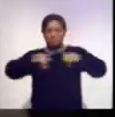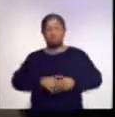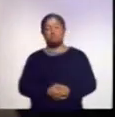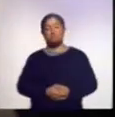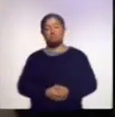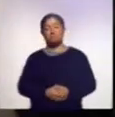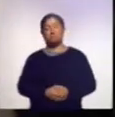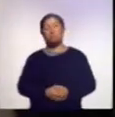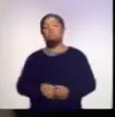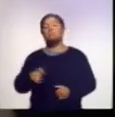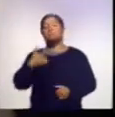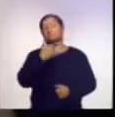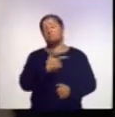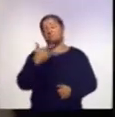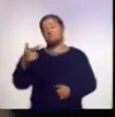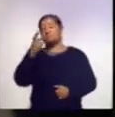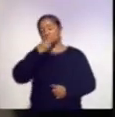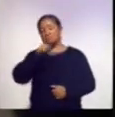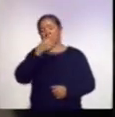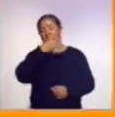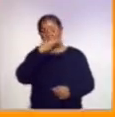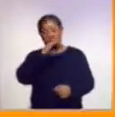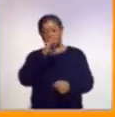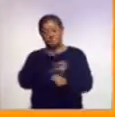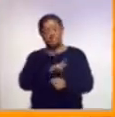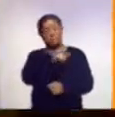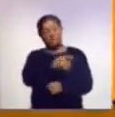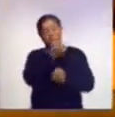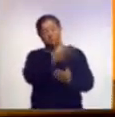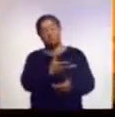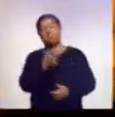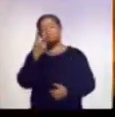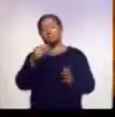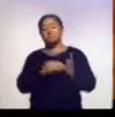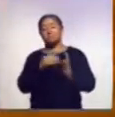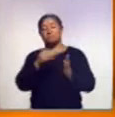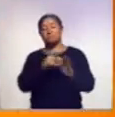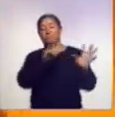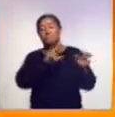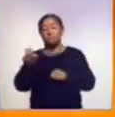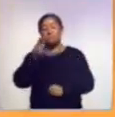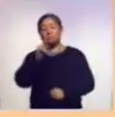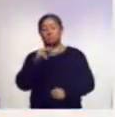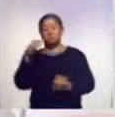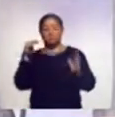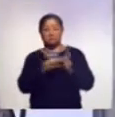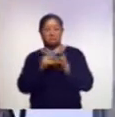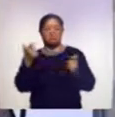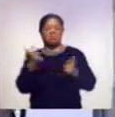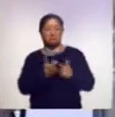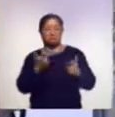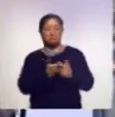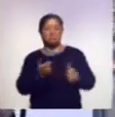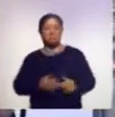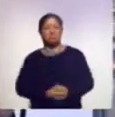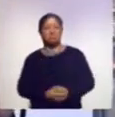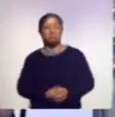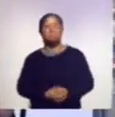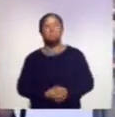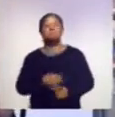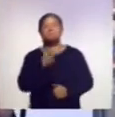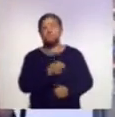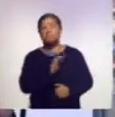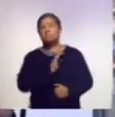Necochea explicó que para el festival se destinó una inversión total de 2.880.000 pesos. Posibilidad de que todos